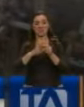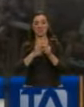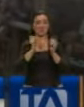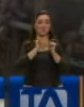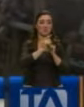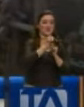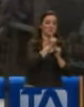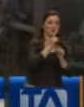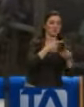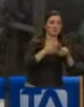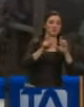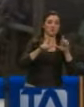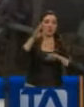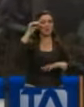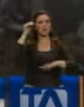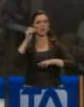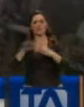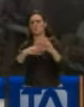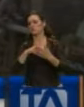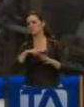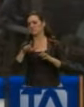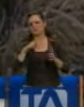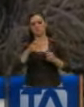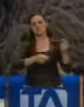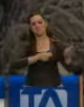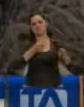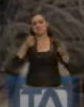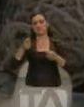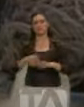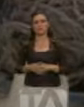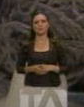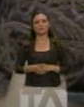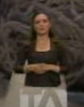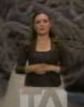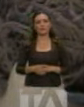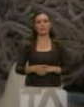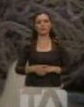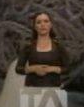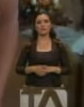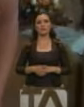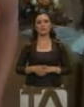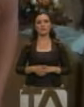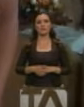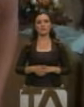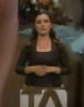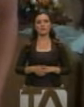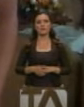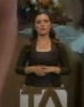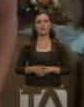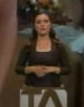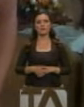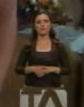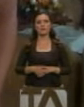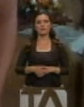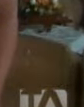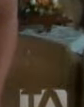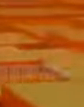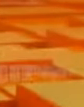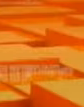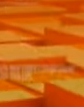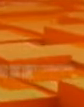están en Riobamba, por todo lado, por todo el Ecuador. En Ambato, con imágenes de Washington Granda, Edith Jacome, 24